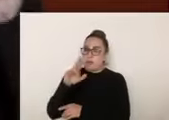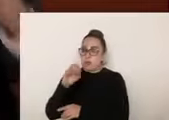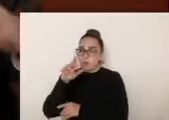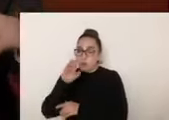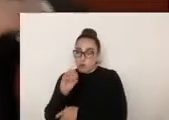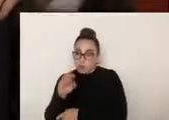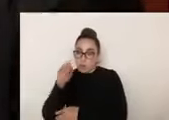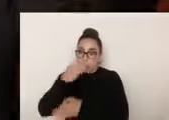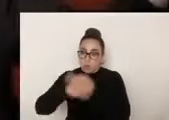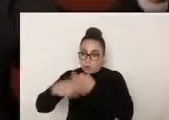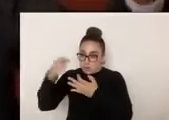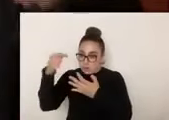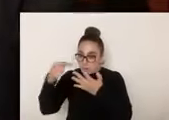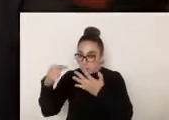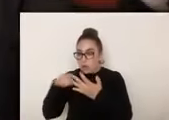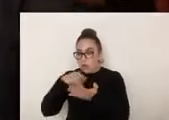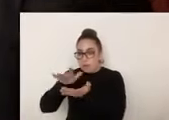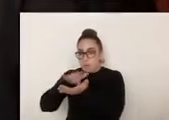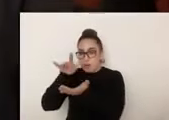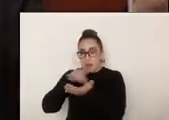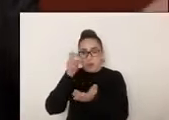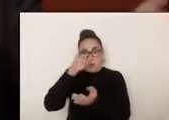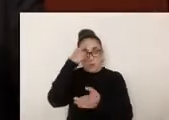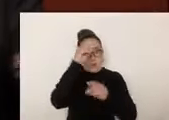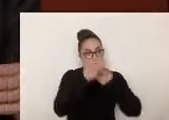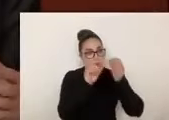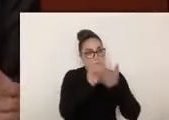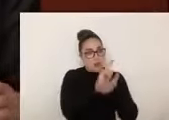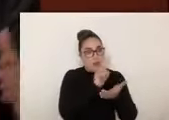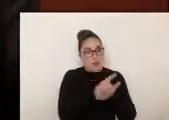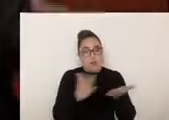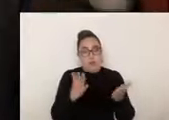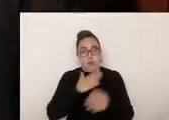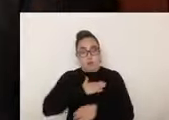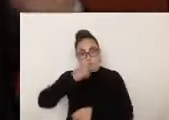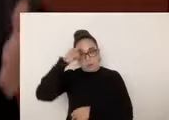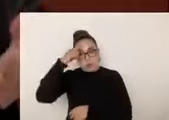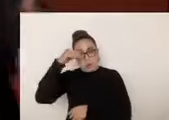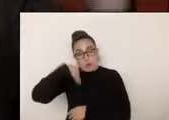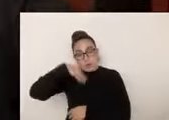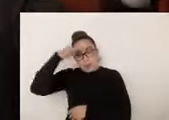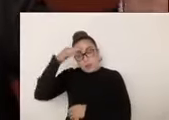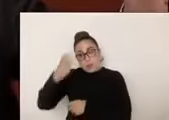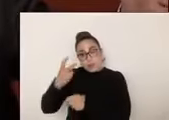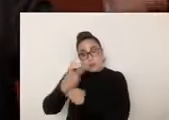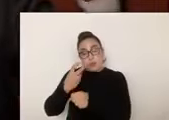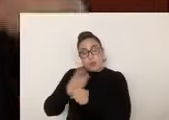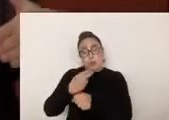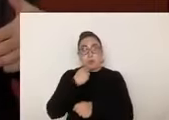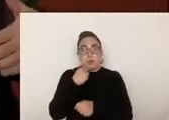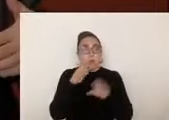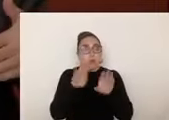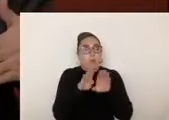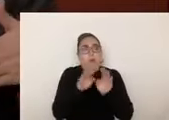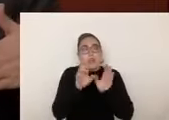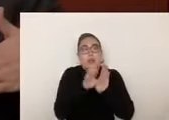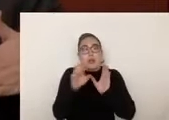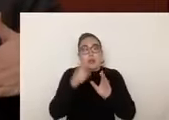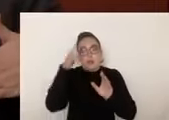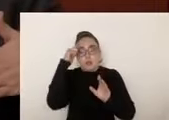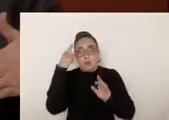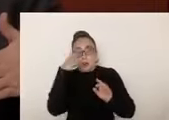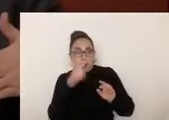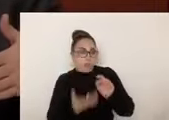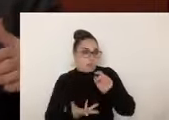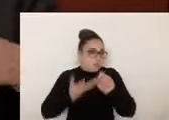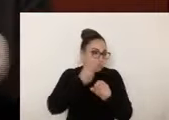Esa idea de la criminología como una disciplina auxiliar, no. Tanto el derecho penal como la criminología son disciplinas auxiliares de la política